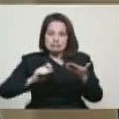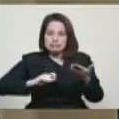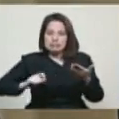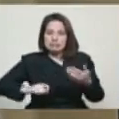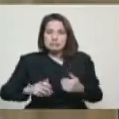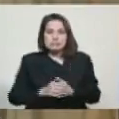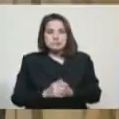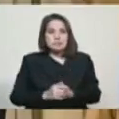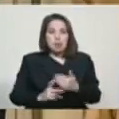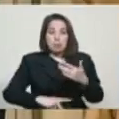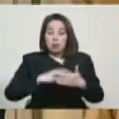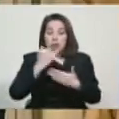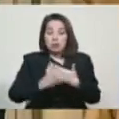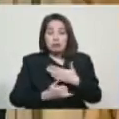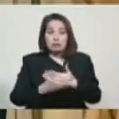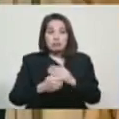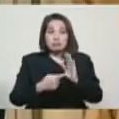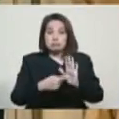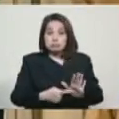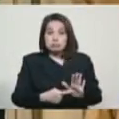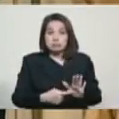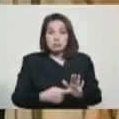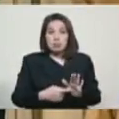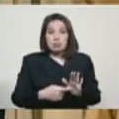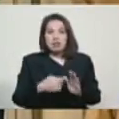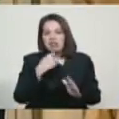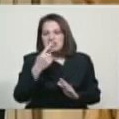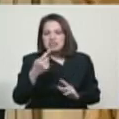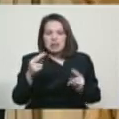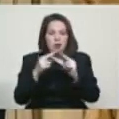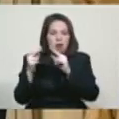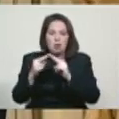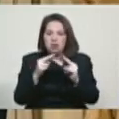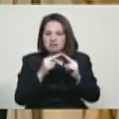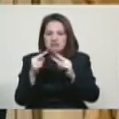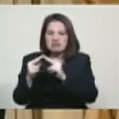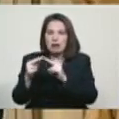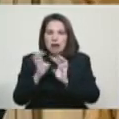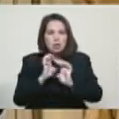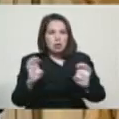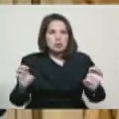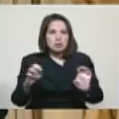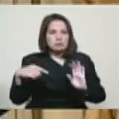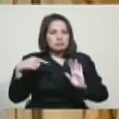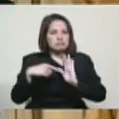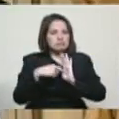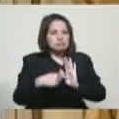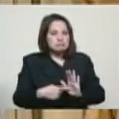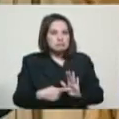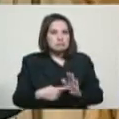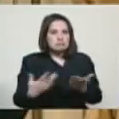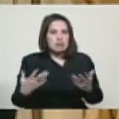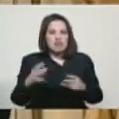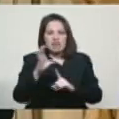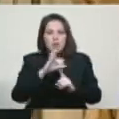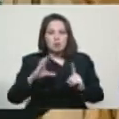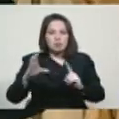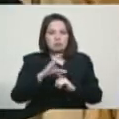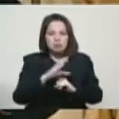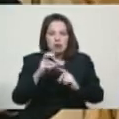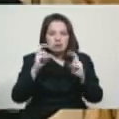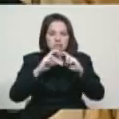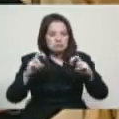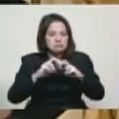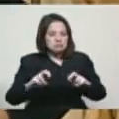Ir a la profundización, identificar qué hay que descolonizar de la educación, qué hay que descolonizar de la cultura,